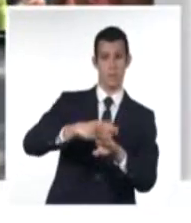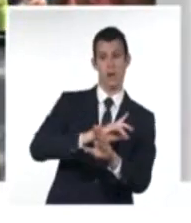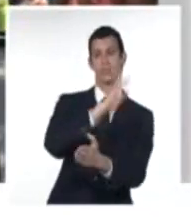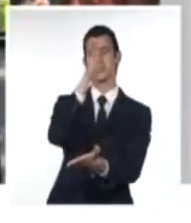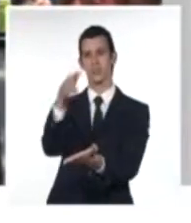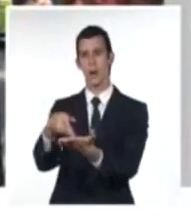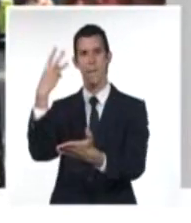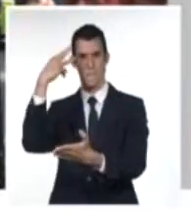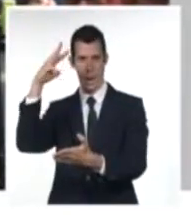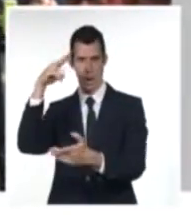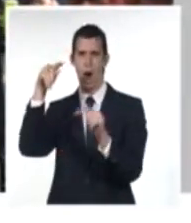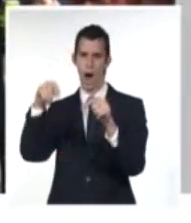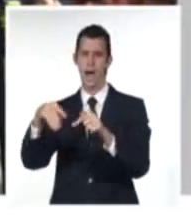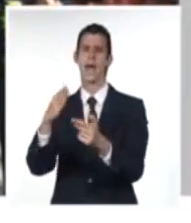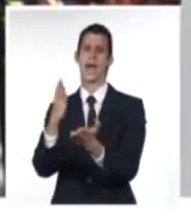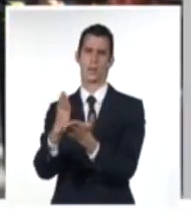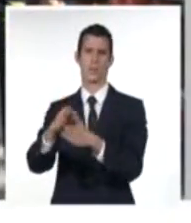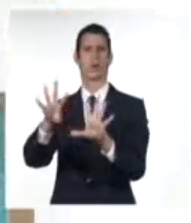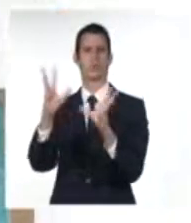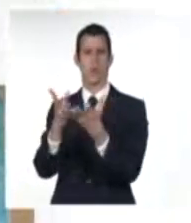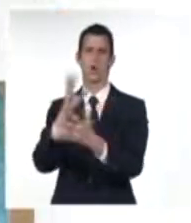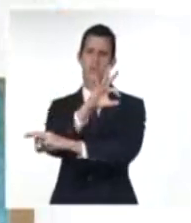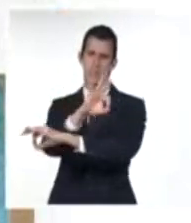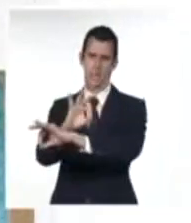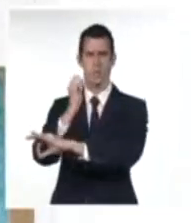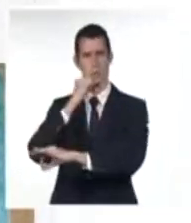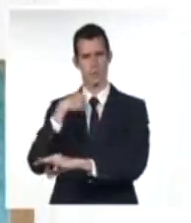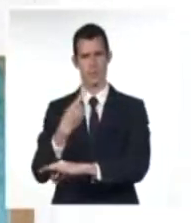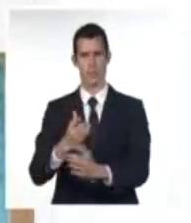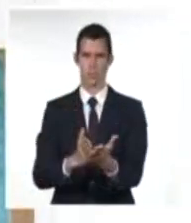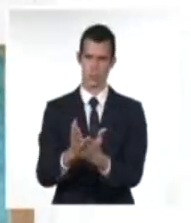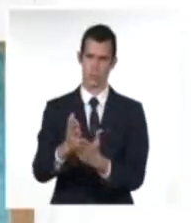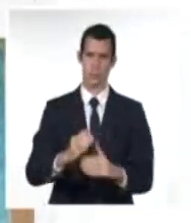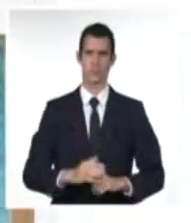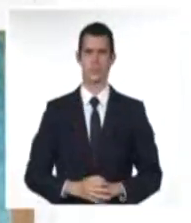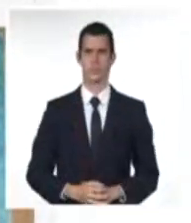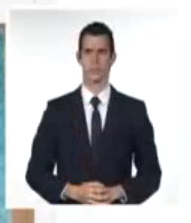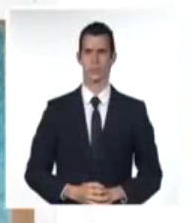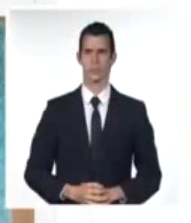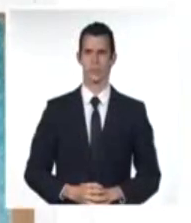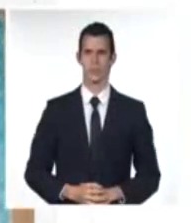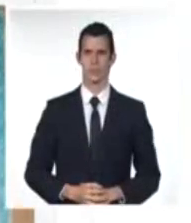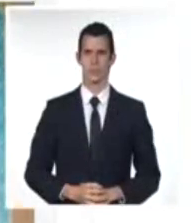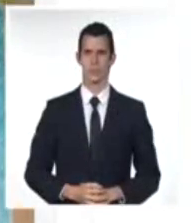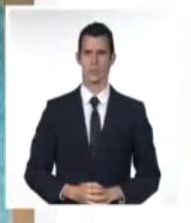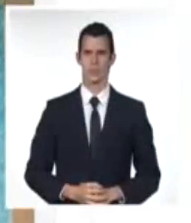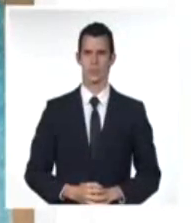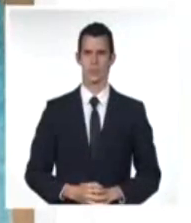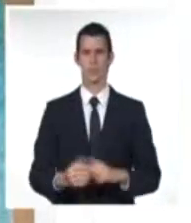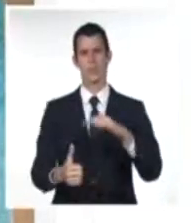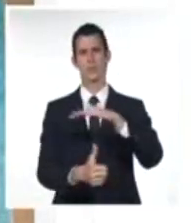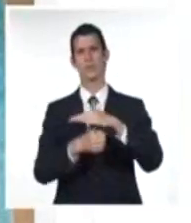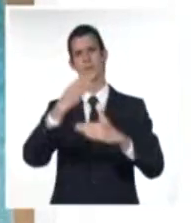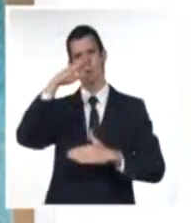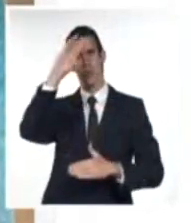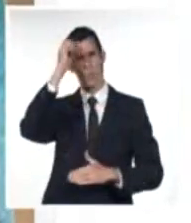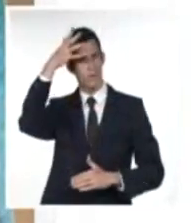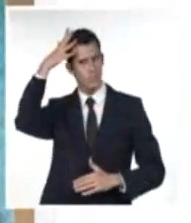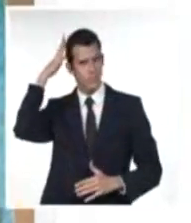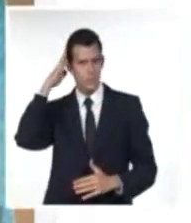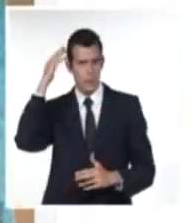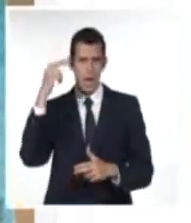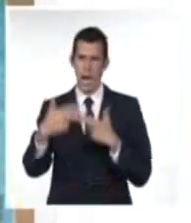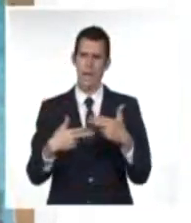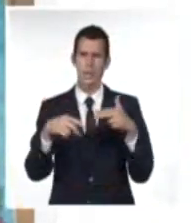al trabajo en las comunidades. El primer secretario del Comité Central del Partido y presidente de la República, Miguel Díaz-Canel